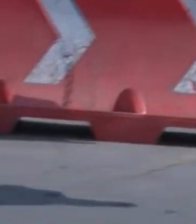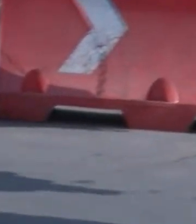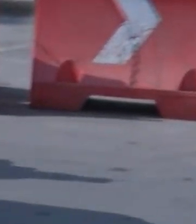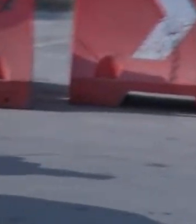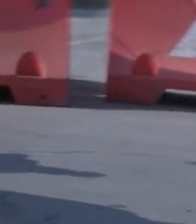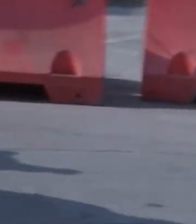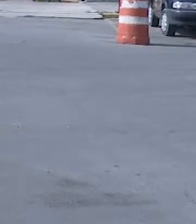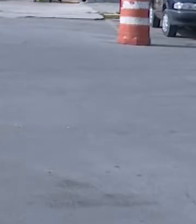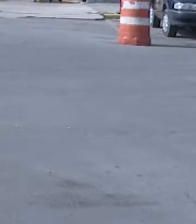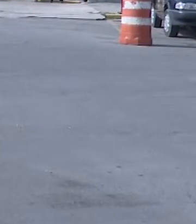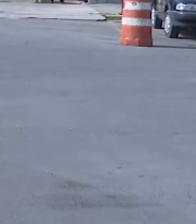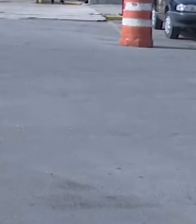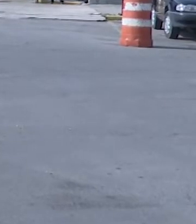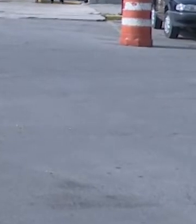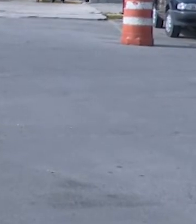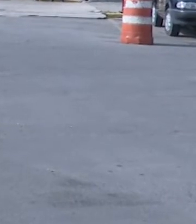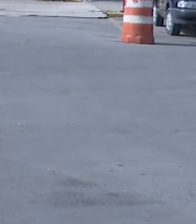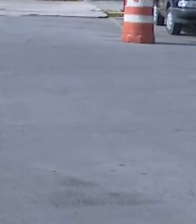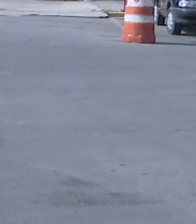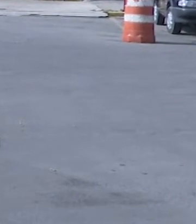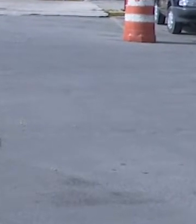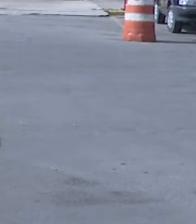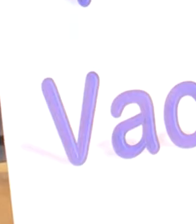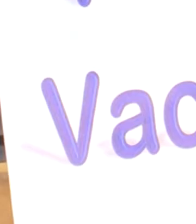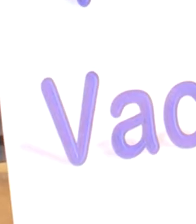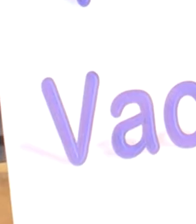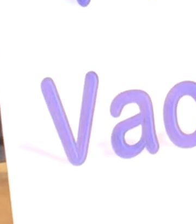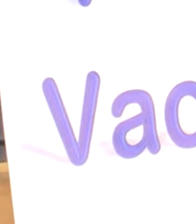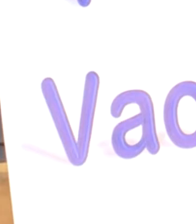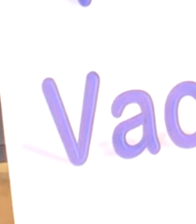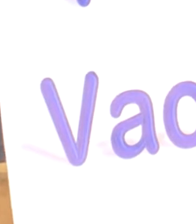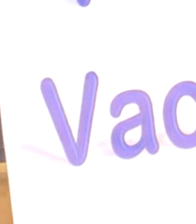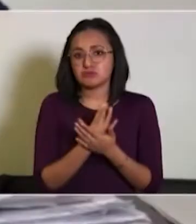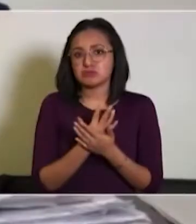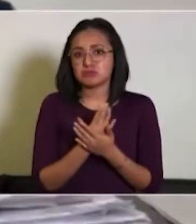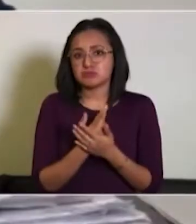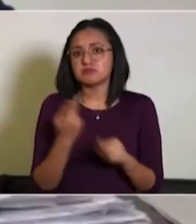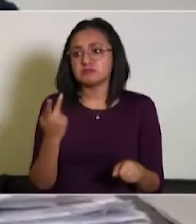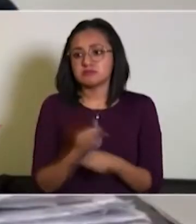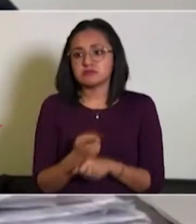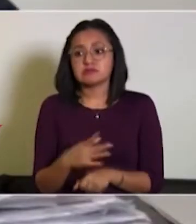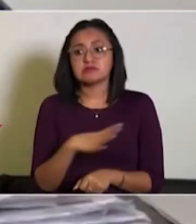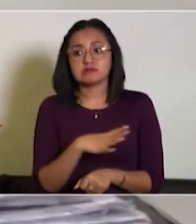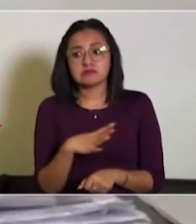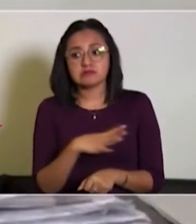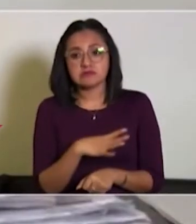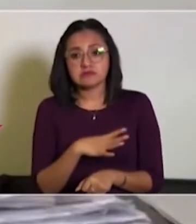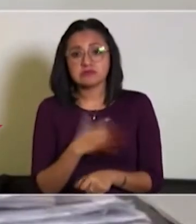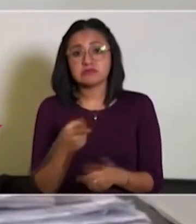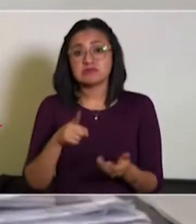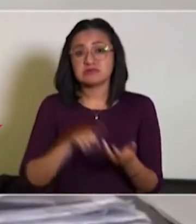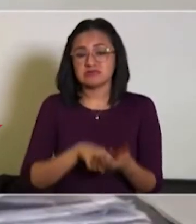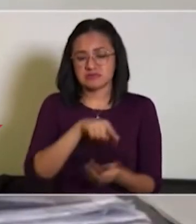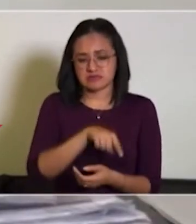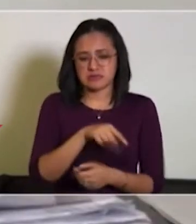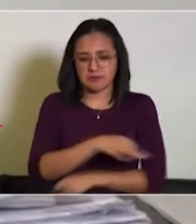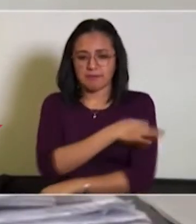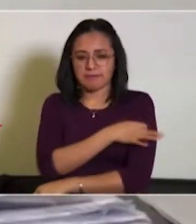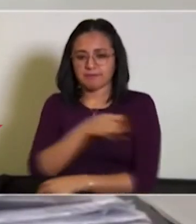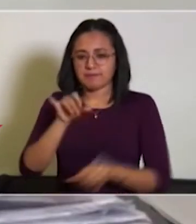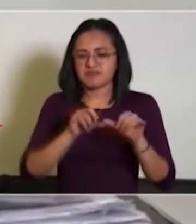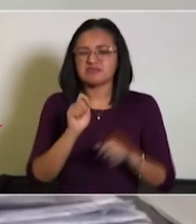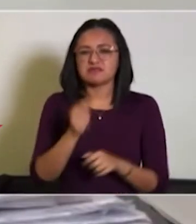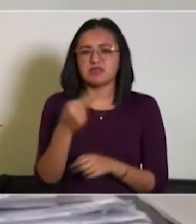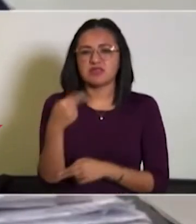Habrá vigilancia durante los próximos 30 minutos para detectar reacciones adversas. Existe un compuesto de la vacuna que